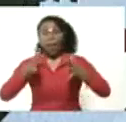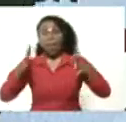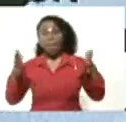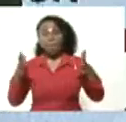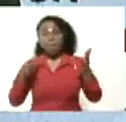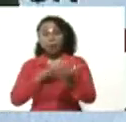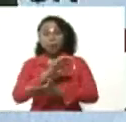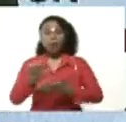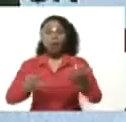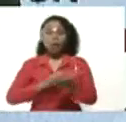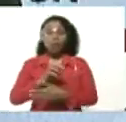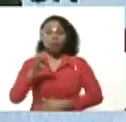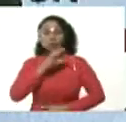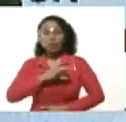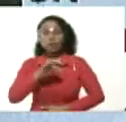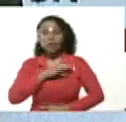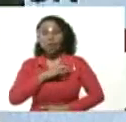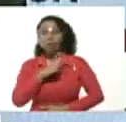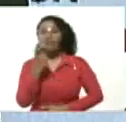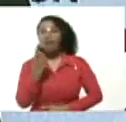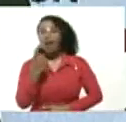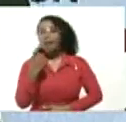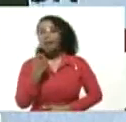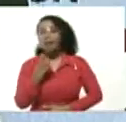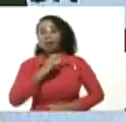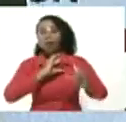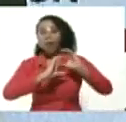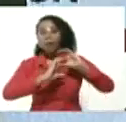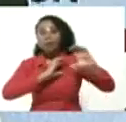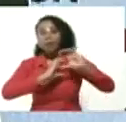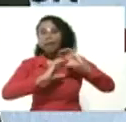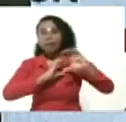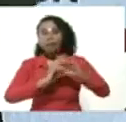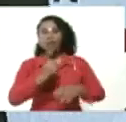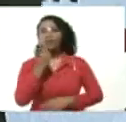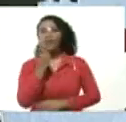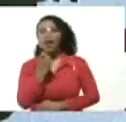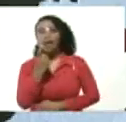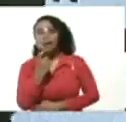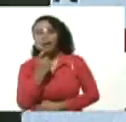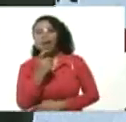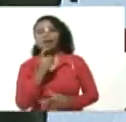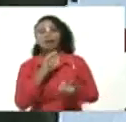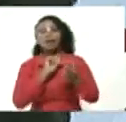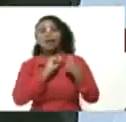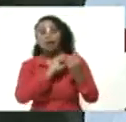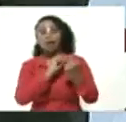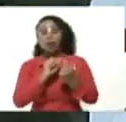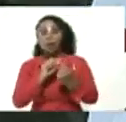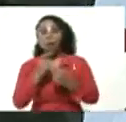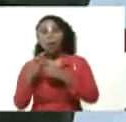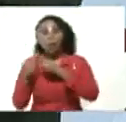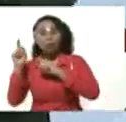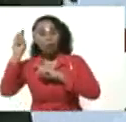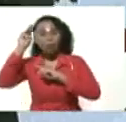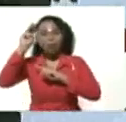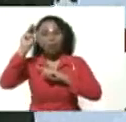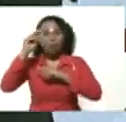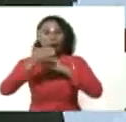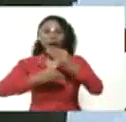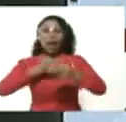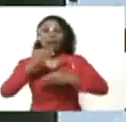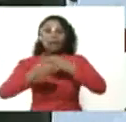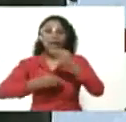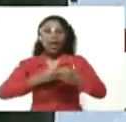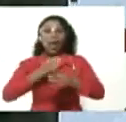nuestras sociedades es la ausencia de conversaciones, ausencia de diálogos. Y decía otro de mis maestros, Jesús Ibáñez, que